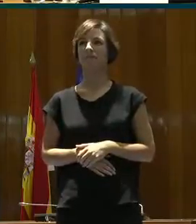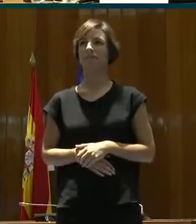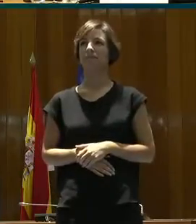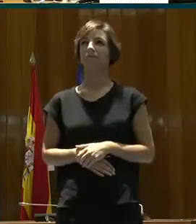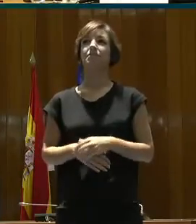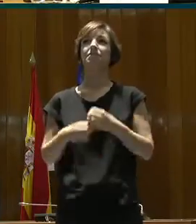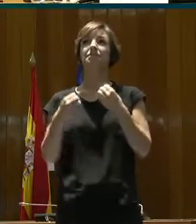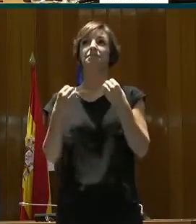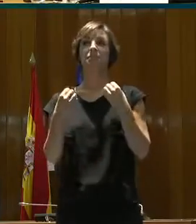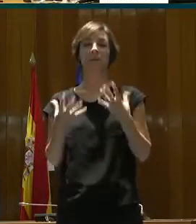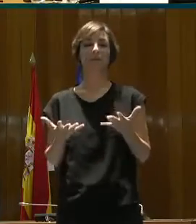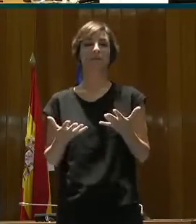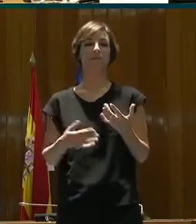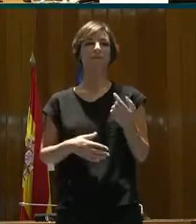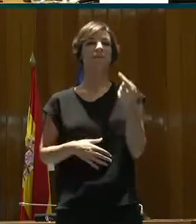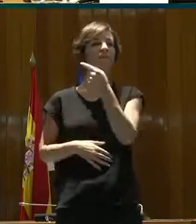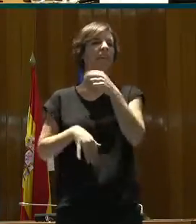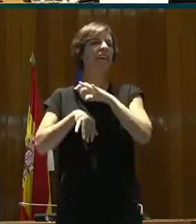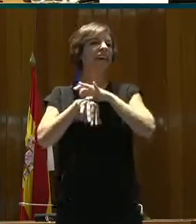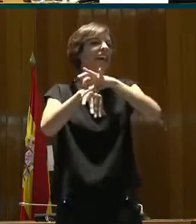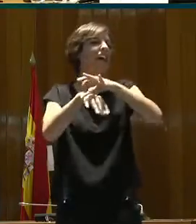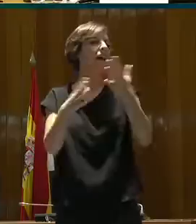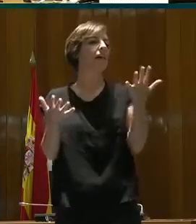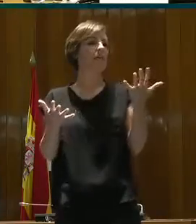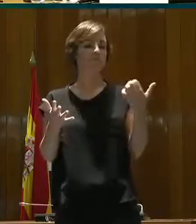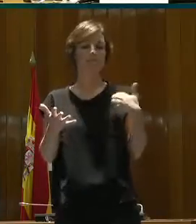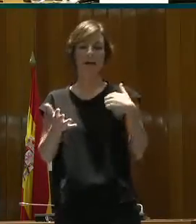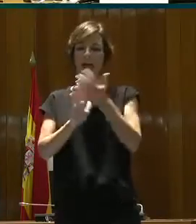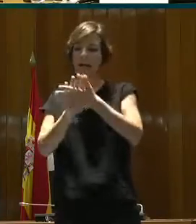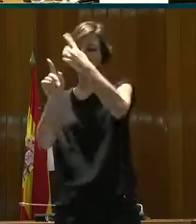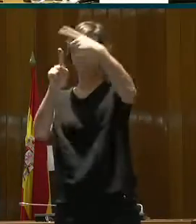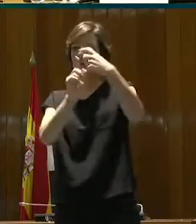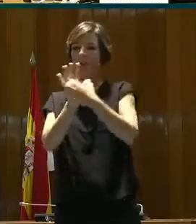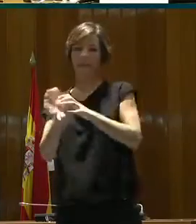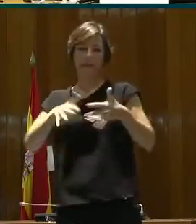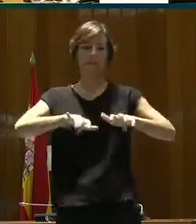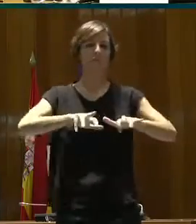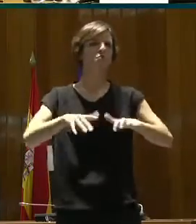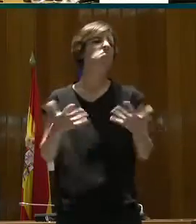Bien, ¿en qué consiste este blueprint, esta guía para escribir gramáticas lenguas de signos?